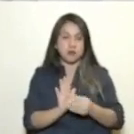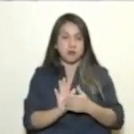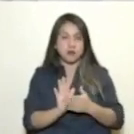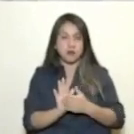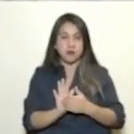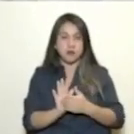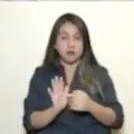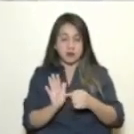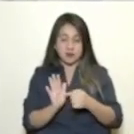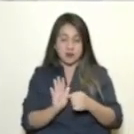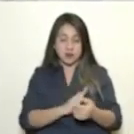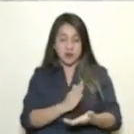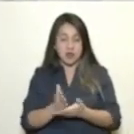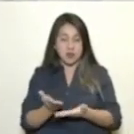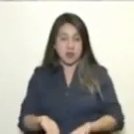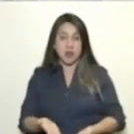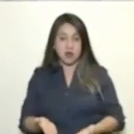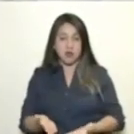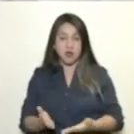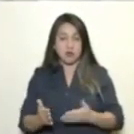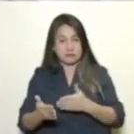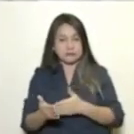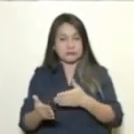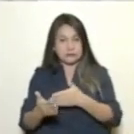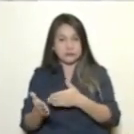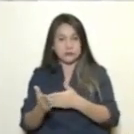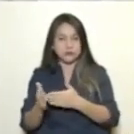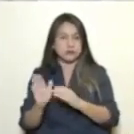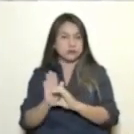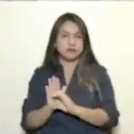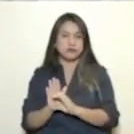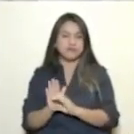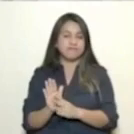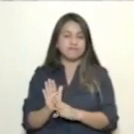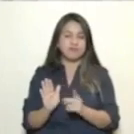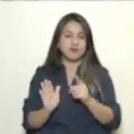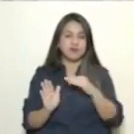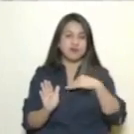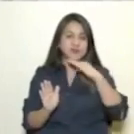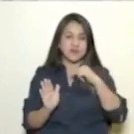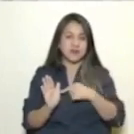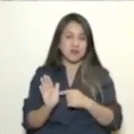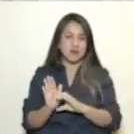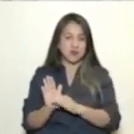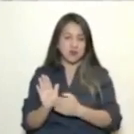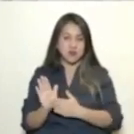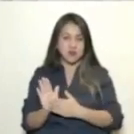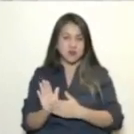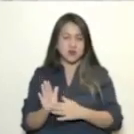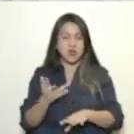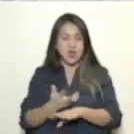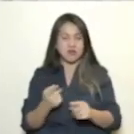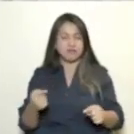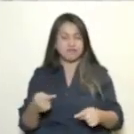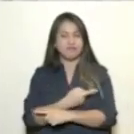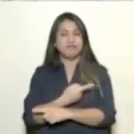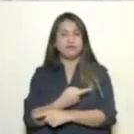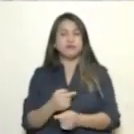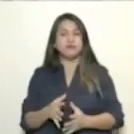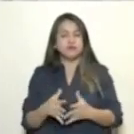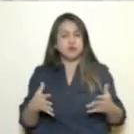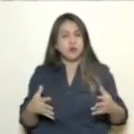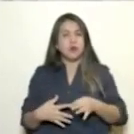ancho. Y hasta ahora estamos enredados en la constitución que no da el ancho. Entonces yo creo que acá ha habido una discrepancia muy